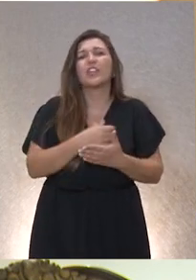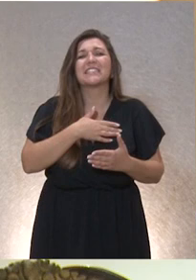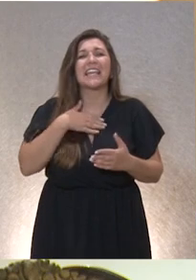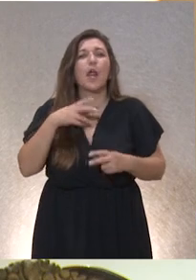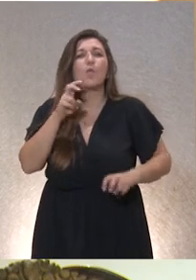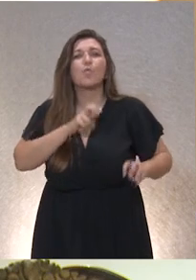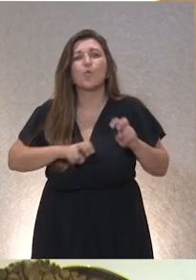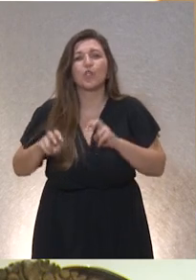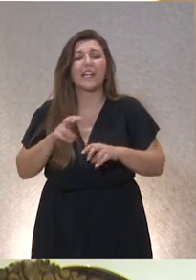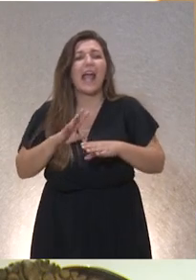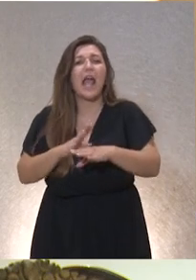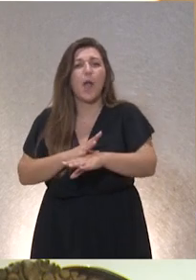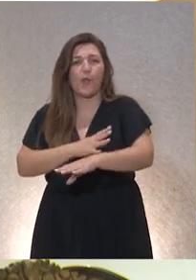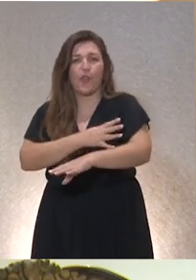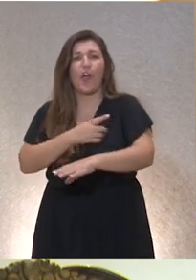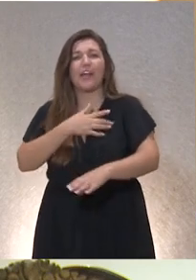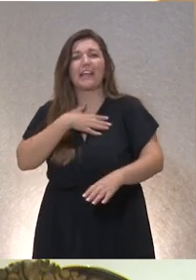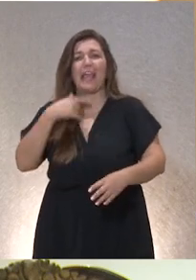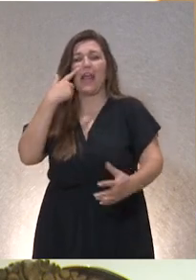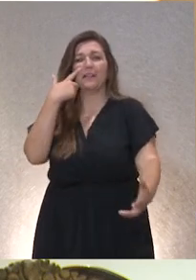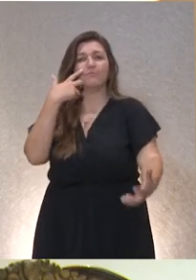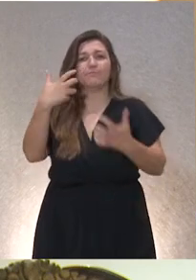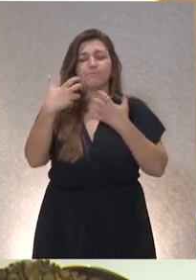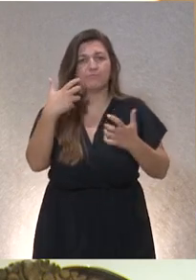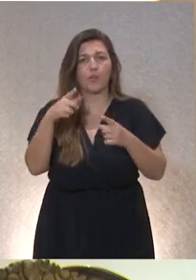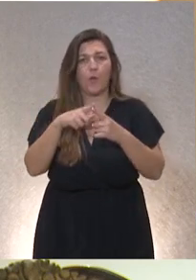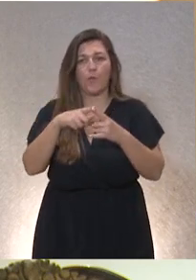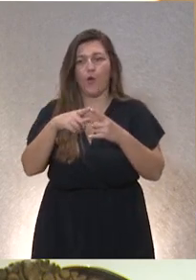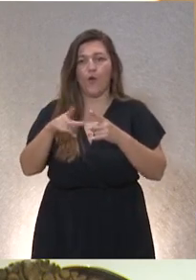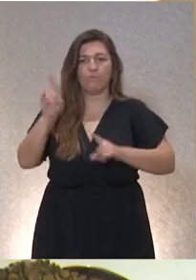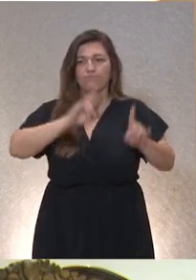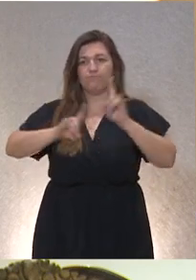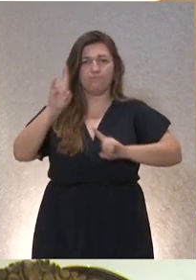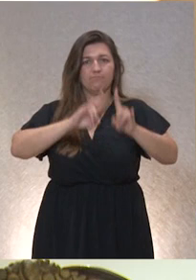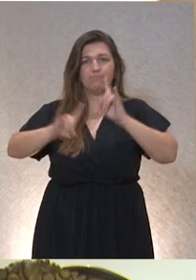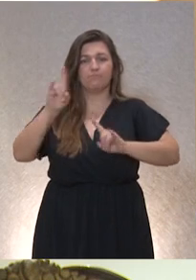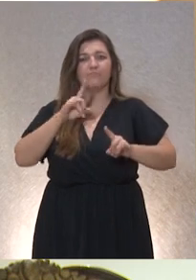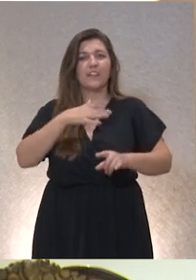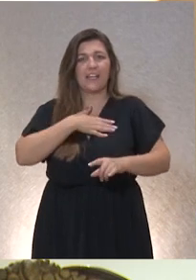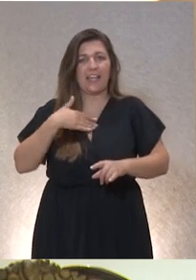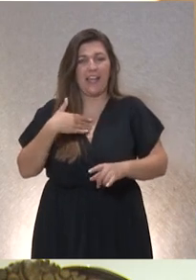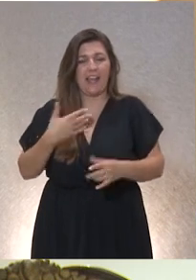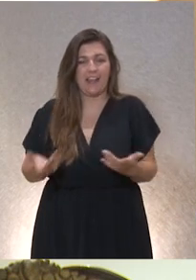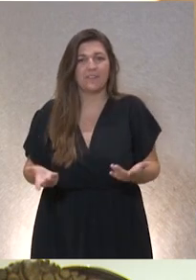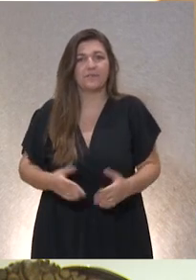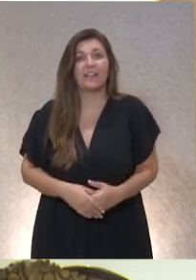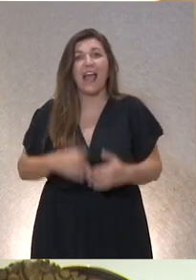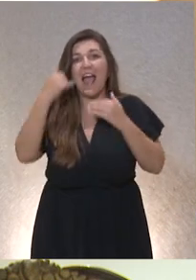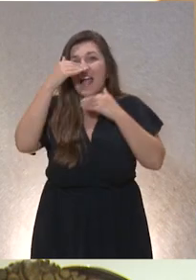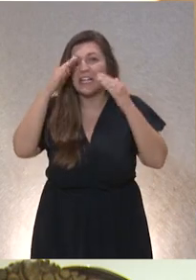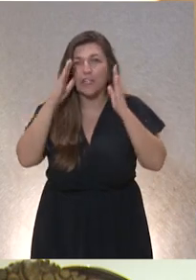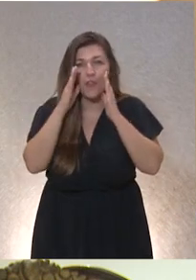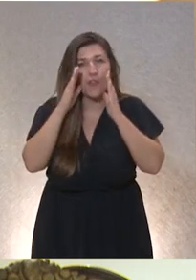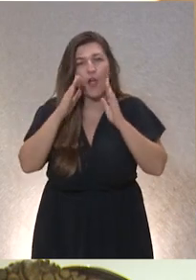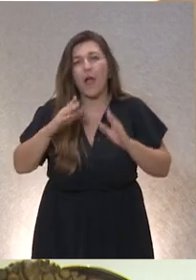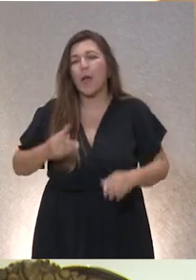emociones de llamar la atención de Buscar atención inmediata de captar la atención la atención es la materia prima